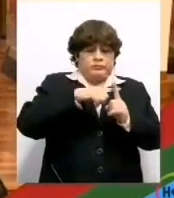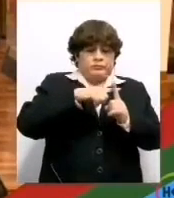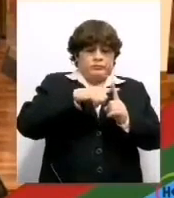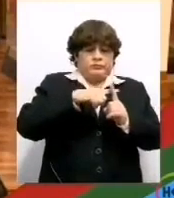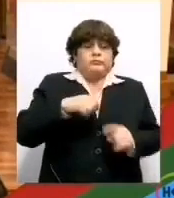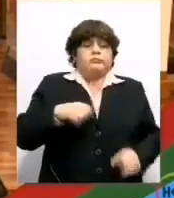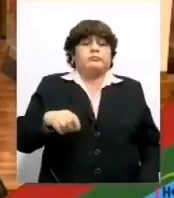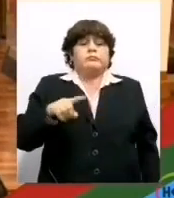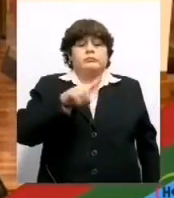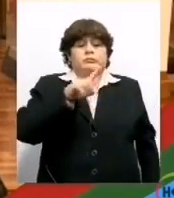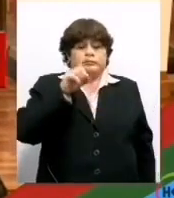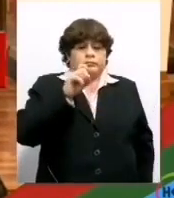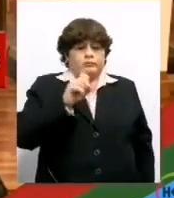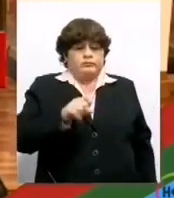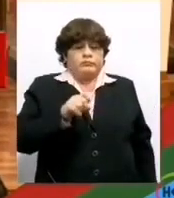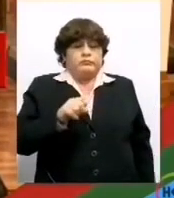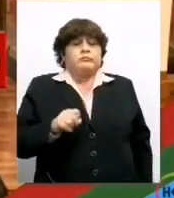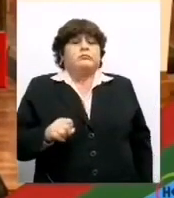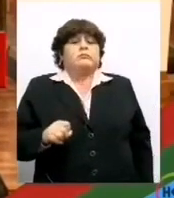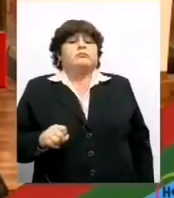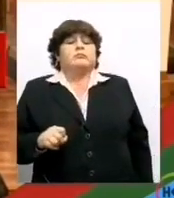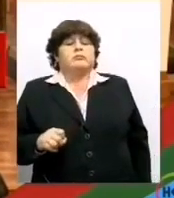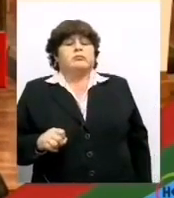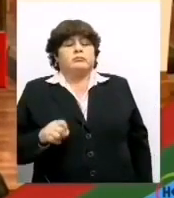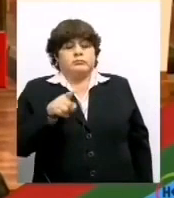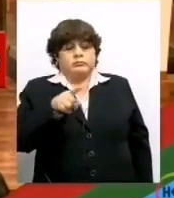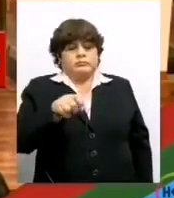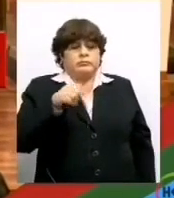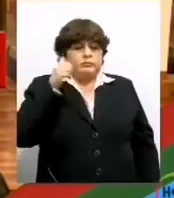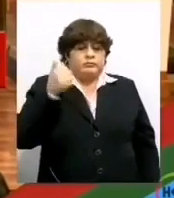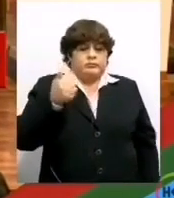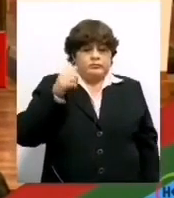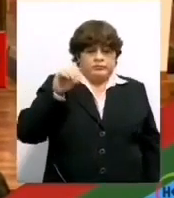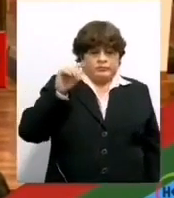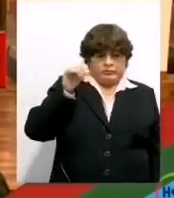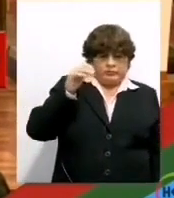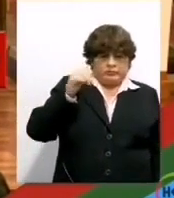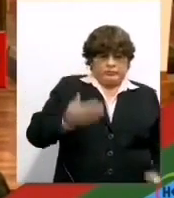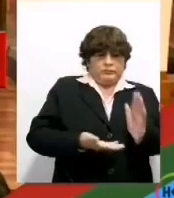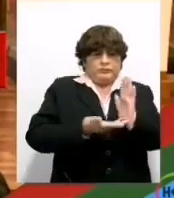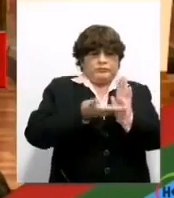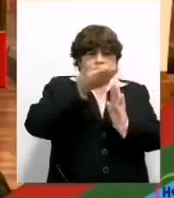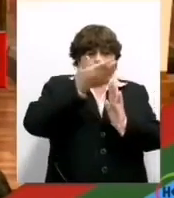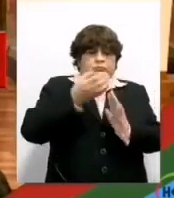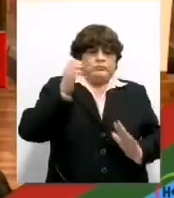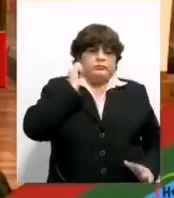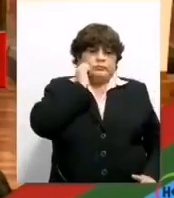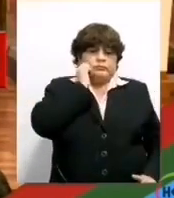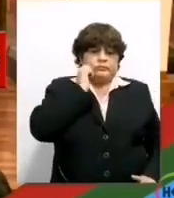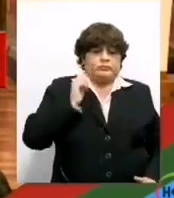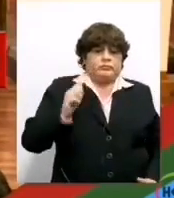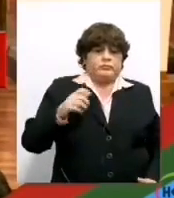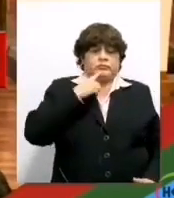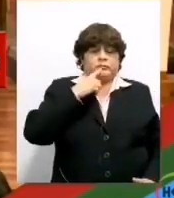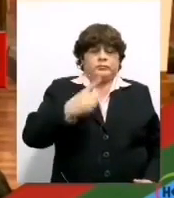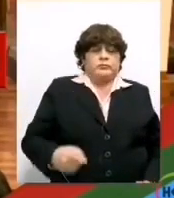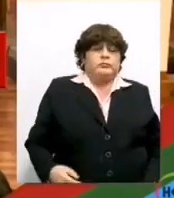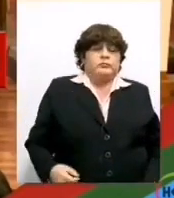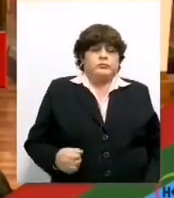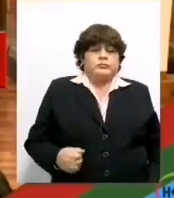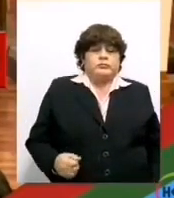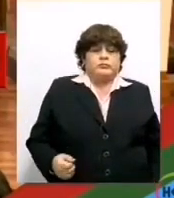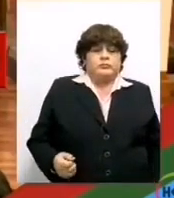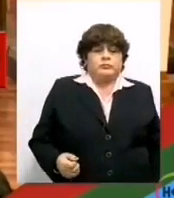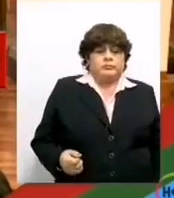Marino lavado realizará una pregunta al candidato del partido político Alianza para el progreso César Acuña Peralta señor